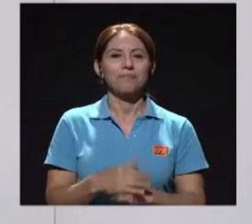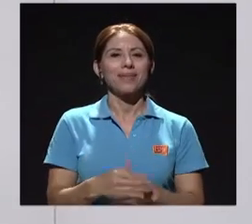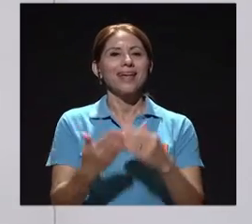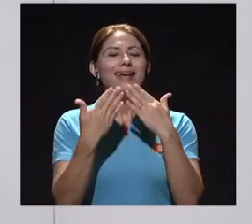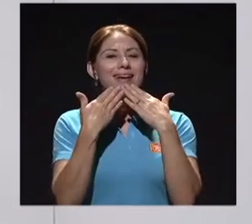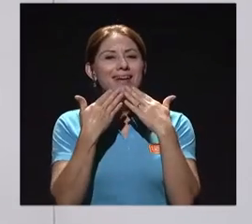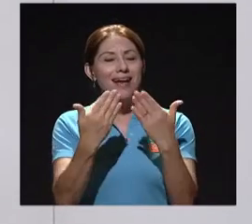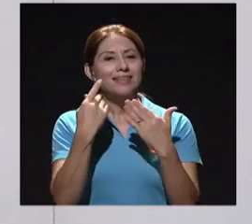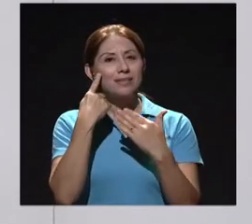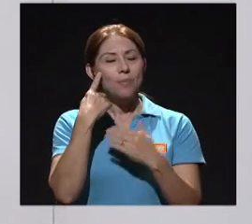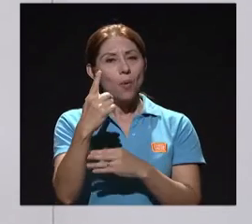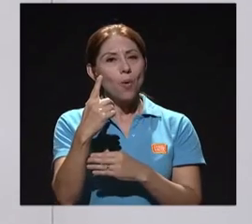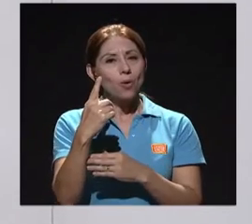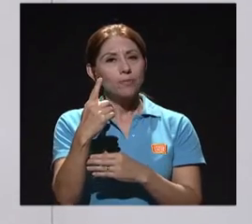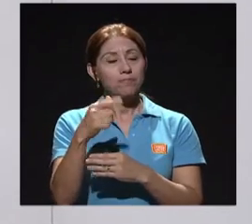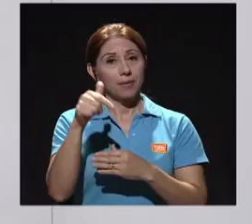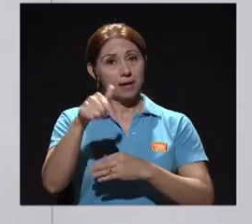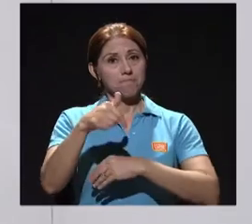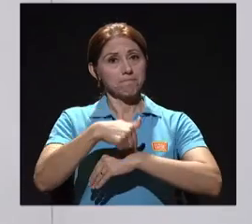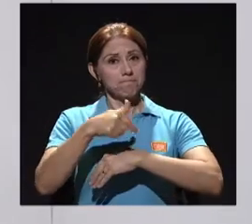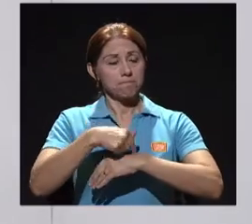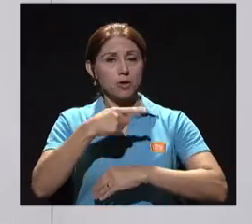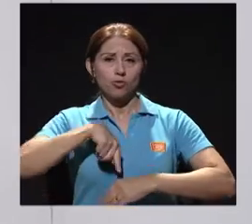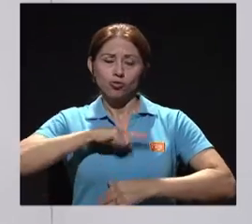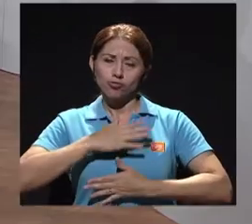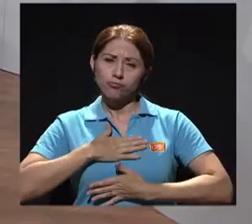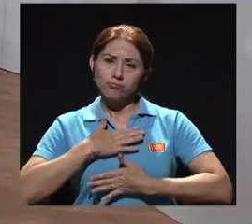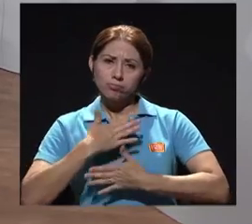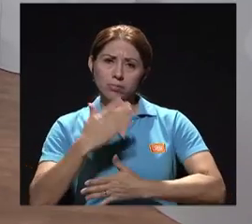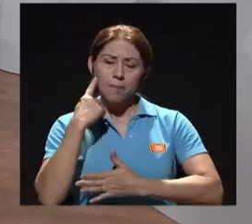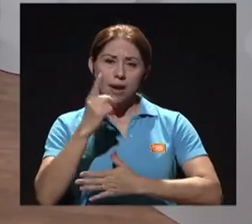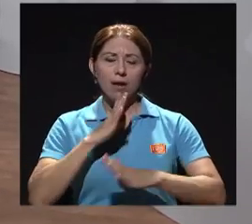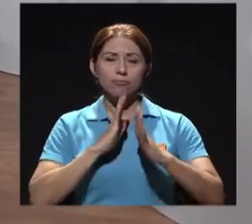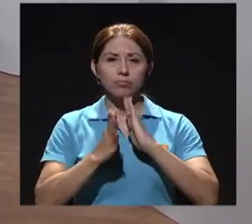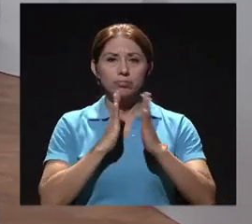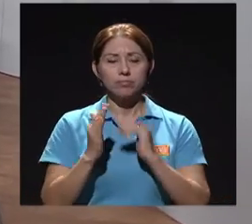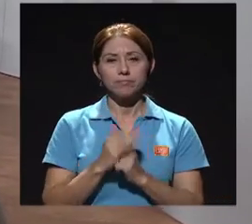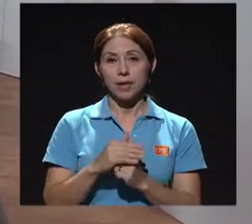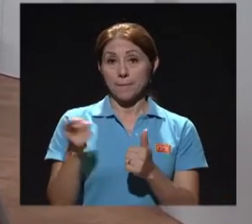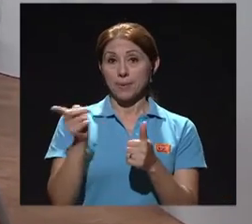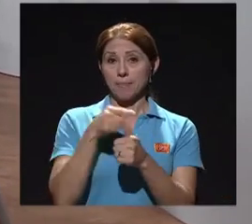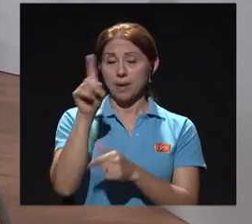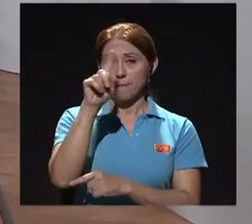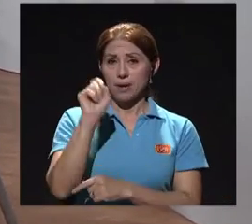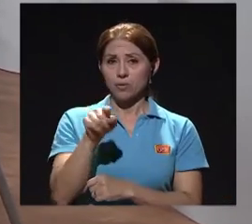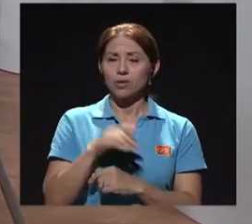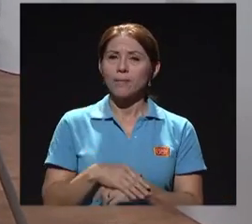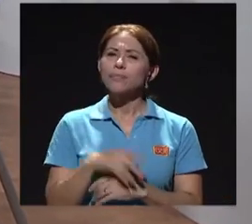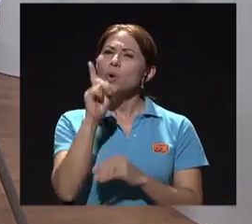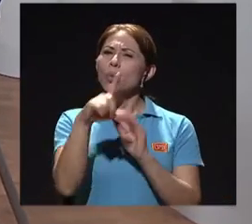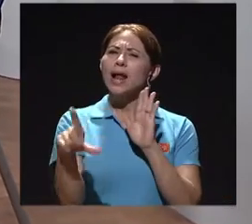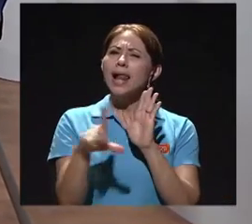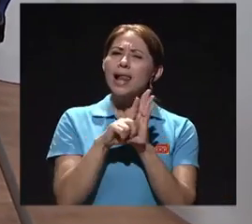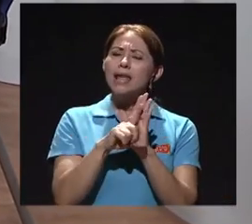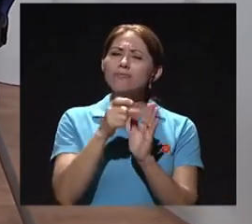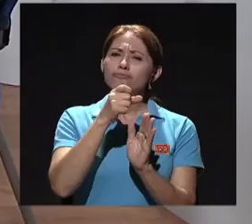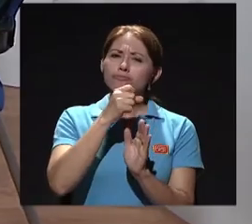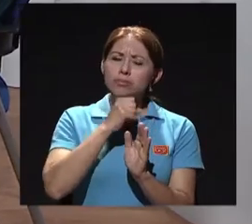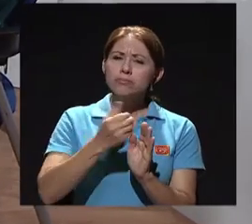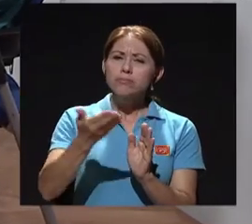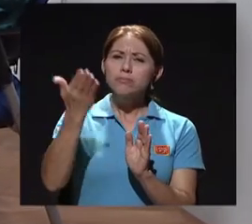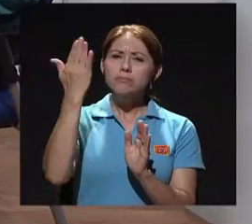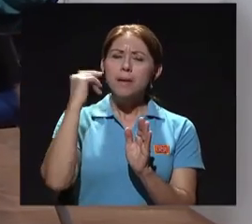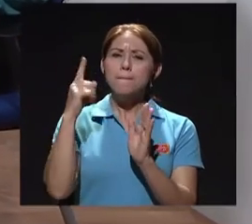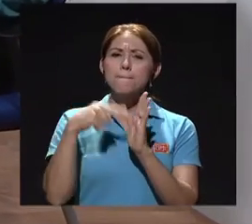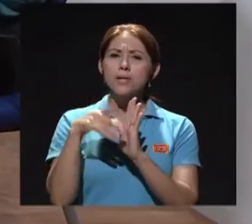espacio y aquí estamos a no empezar a conversar debo preguntarle esteban como primera pregunta una ley desde 1942